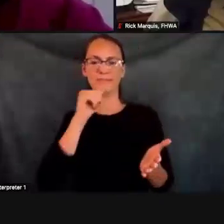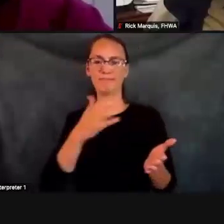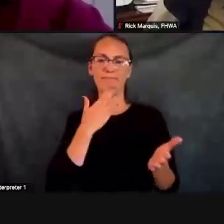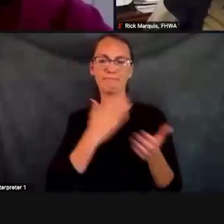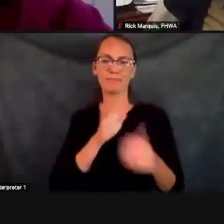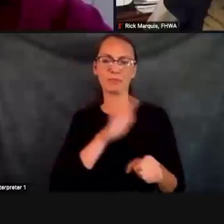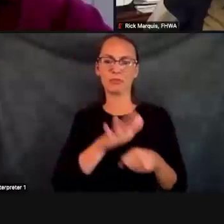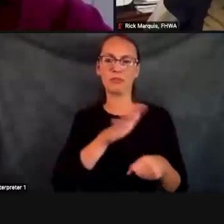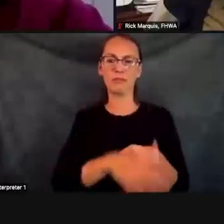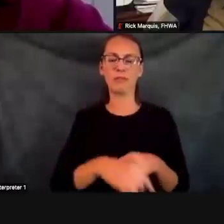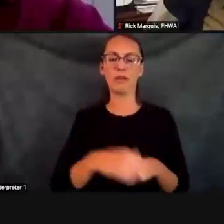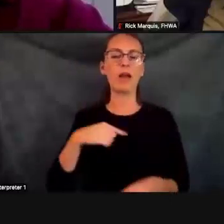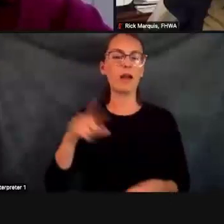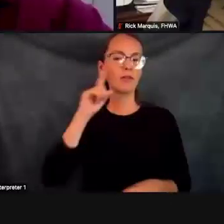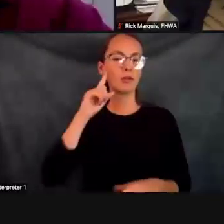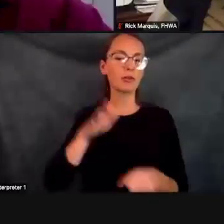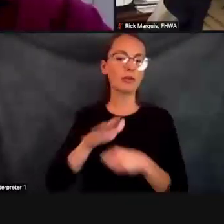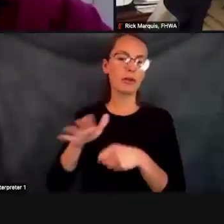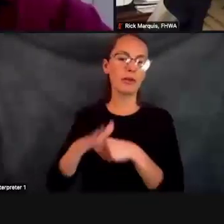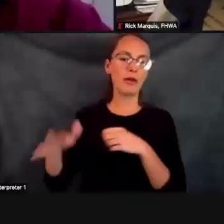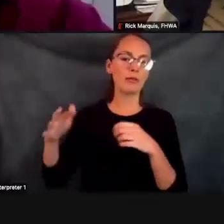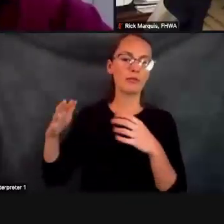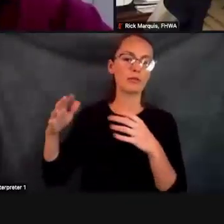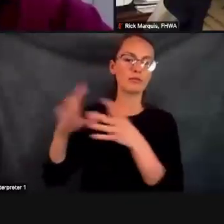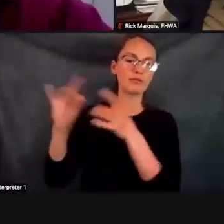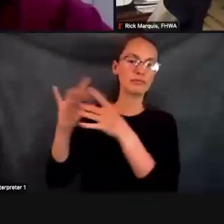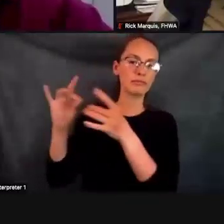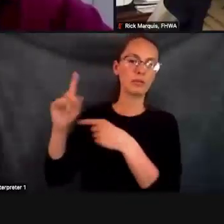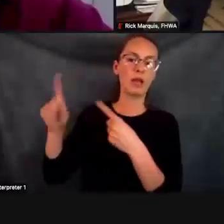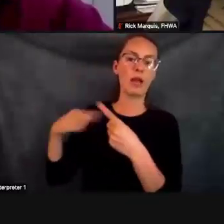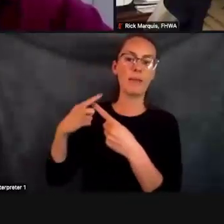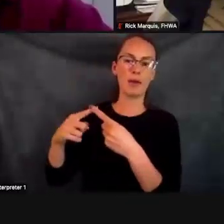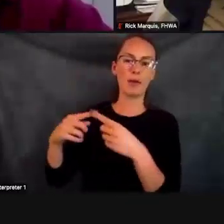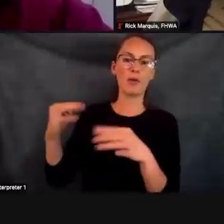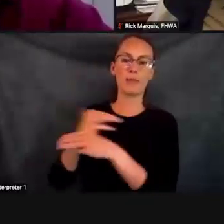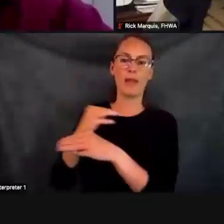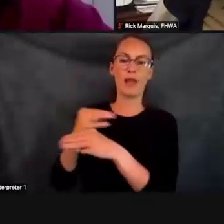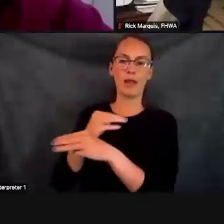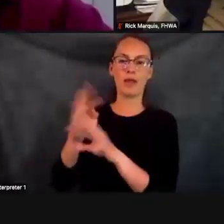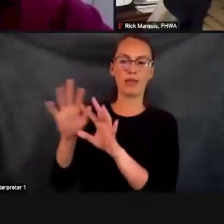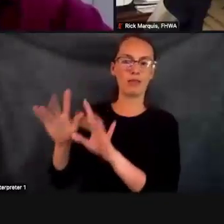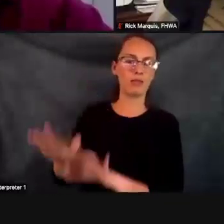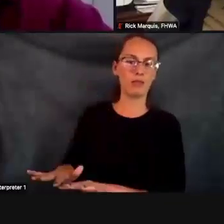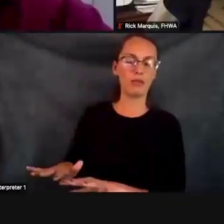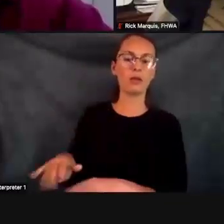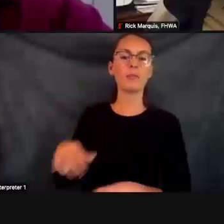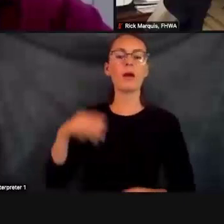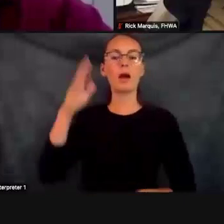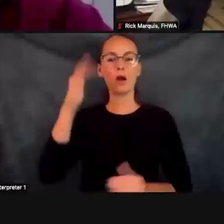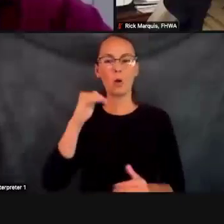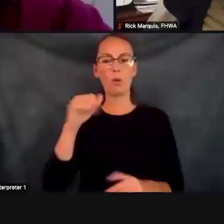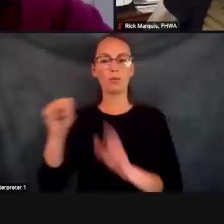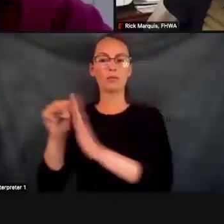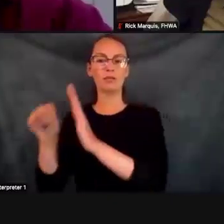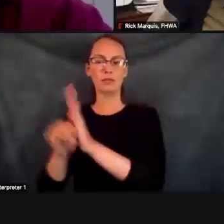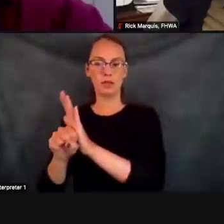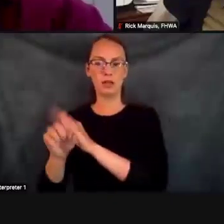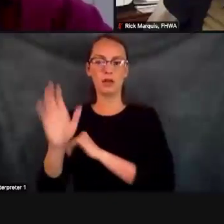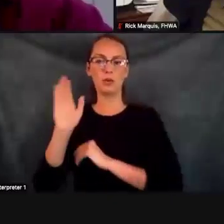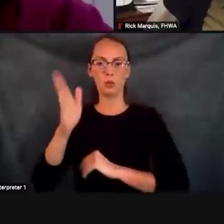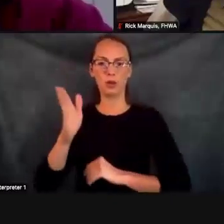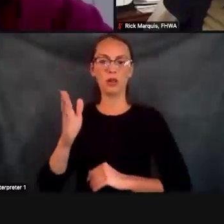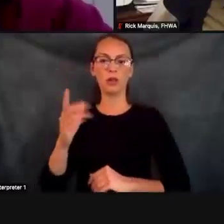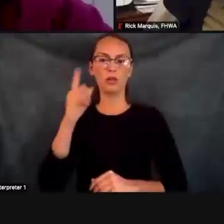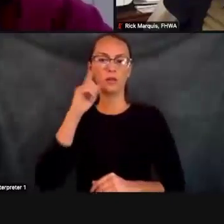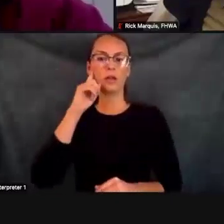espero, yo he escuchado sobre los cálculos y ya. Sin embargo, espero que el Estado puede tomar en